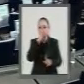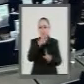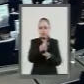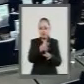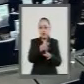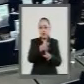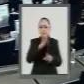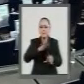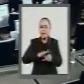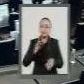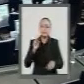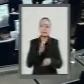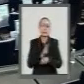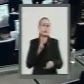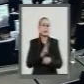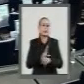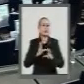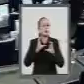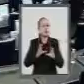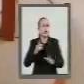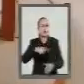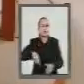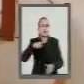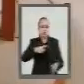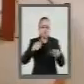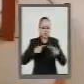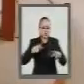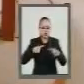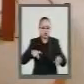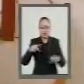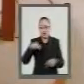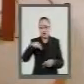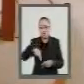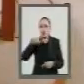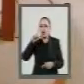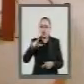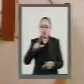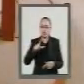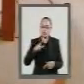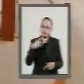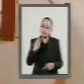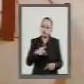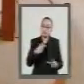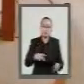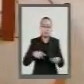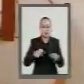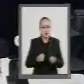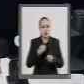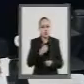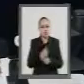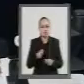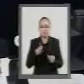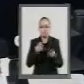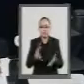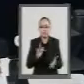a vigilar y a cuidar la seguridad de los neoleoneses. Es cuanto, señor presidente.